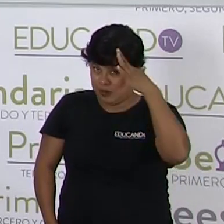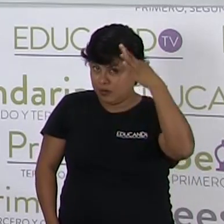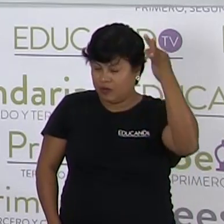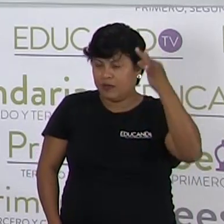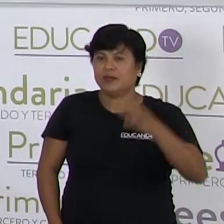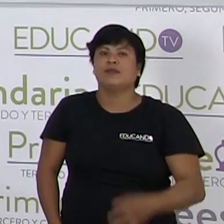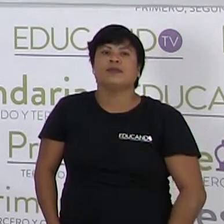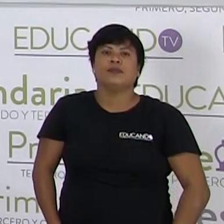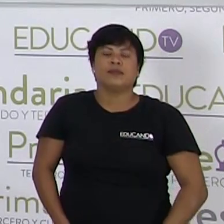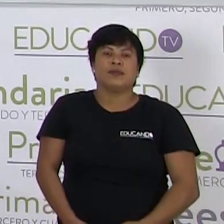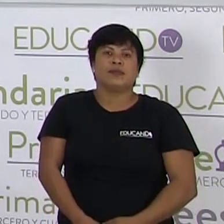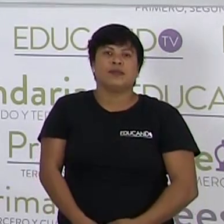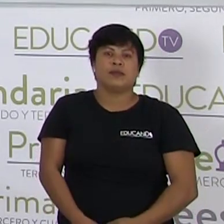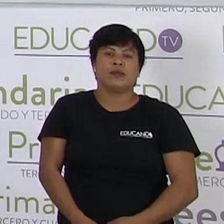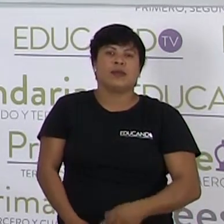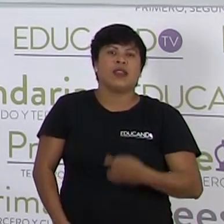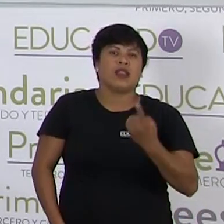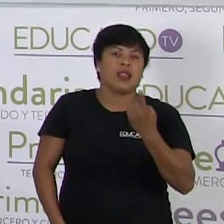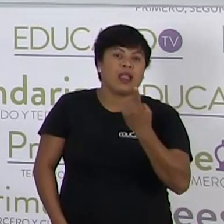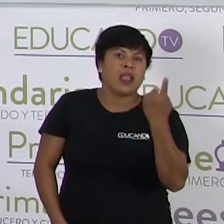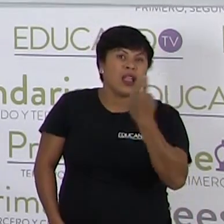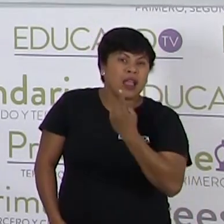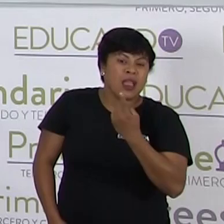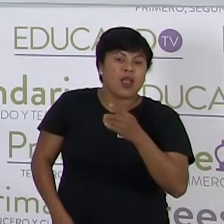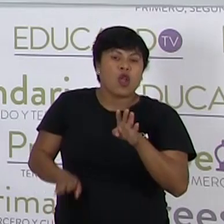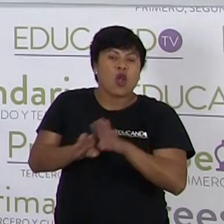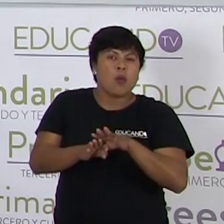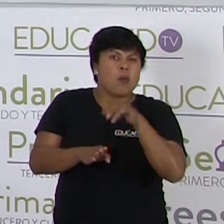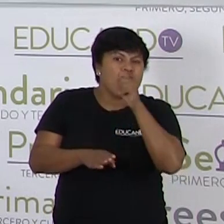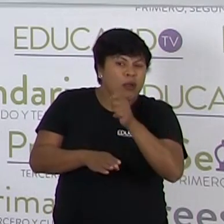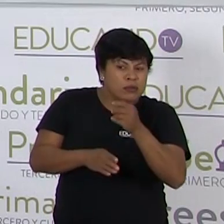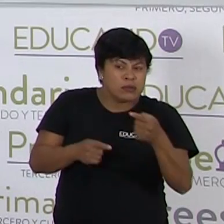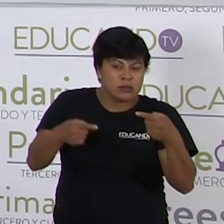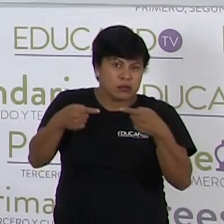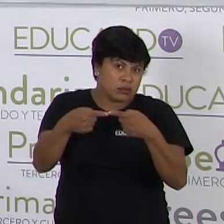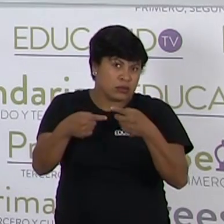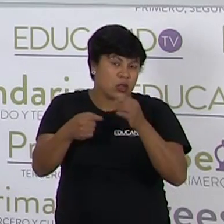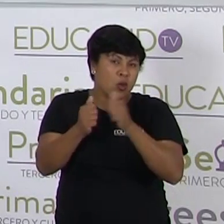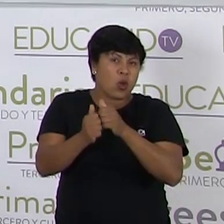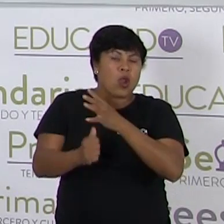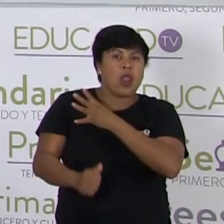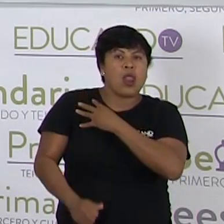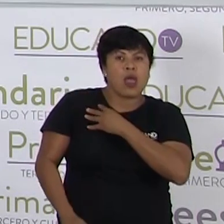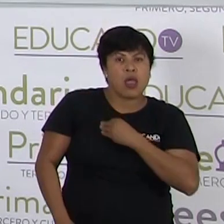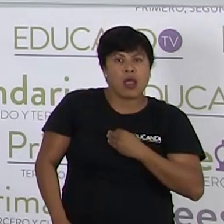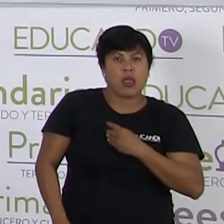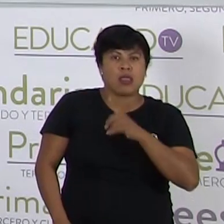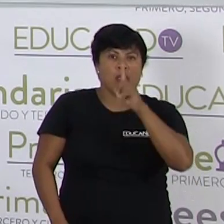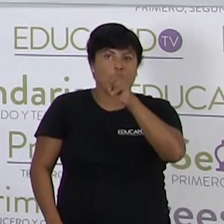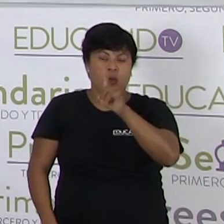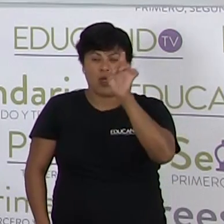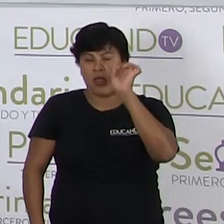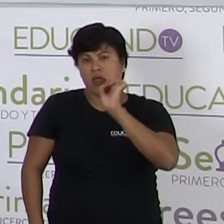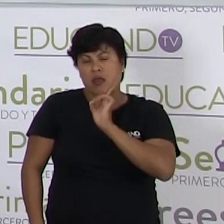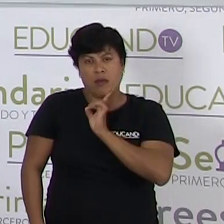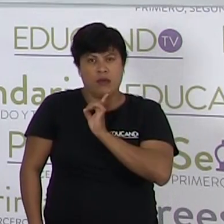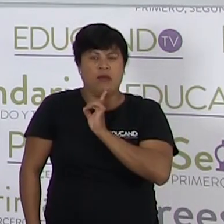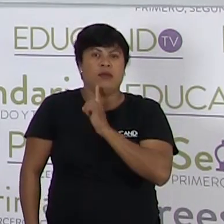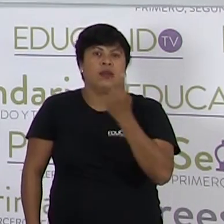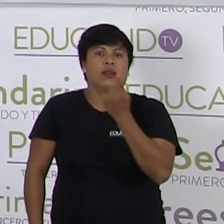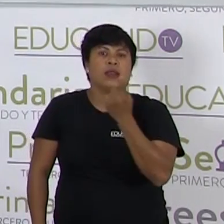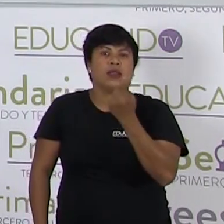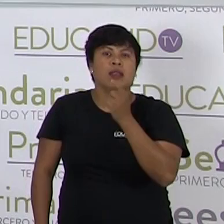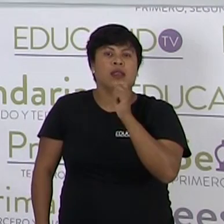así: ¿qué parentesco tendrás con la hija de una dama que